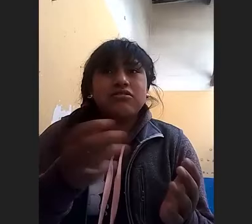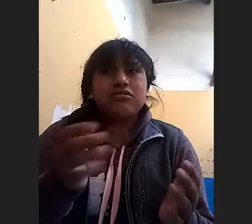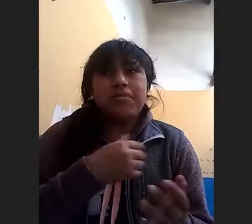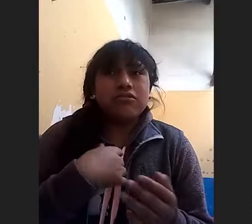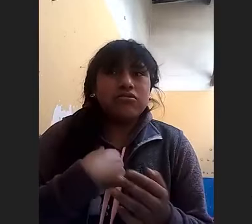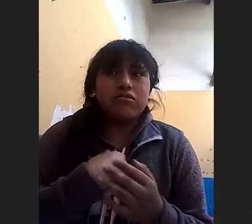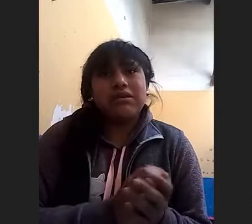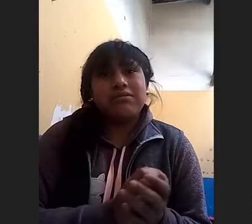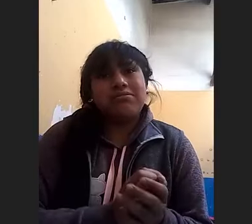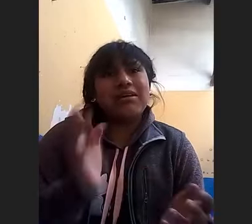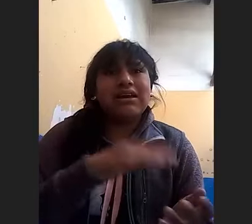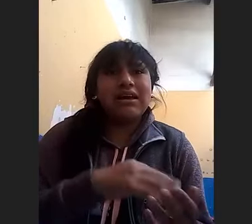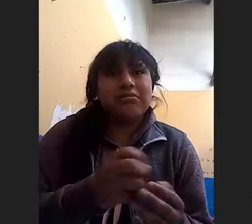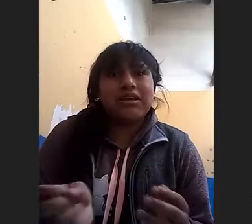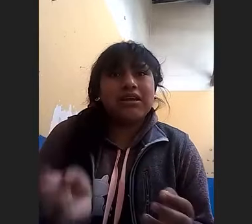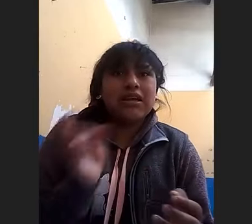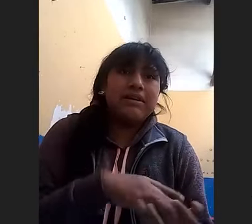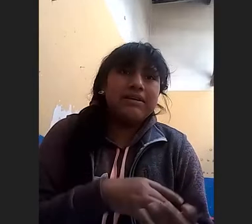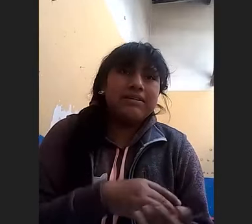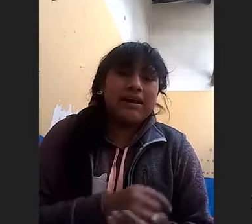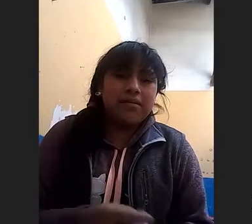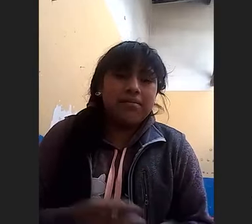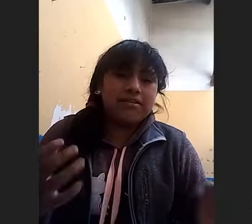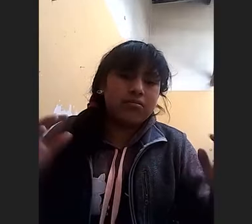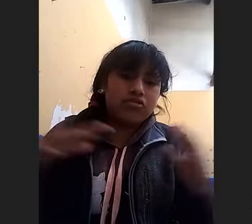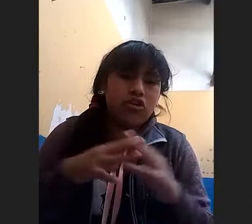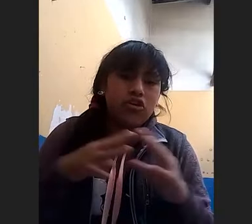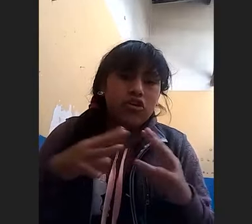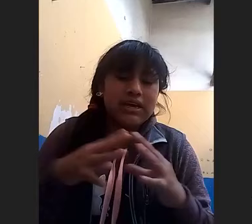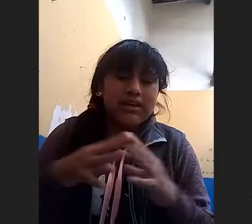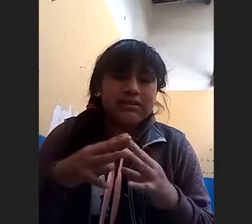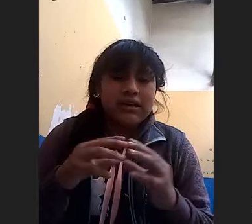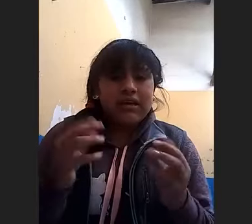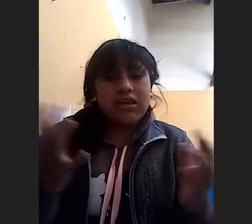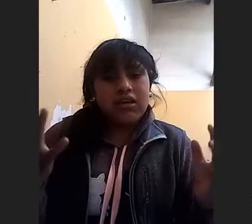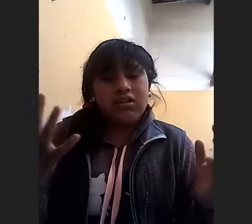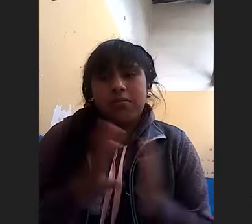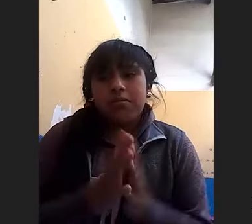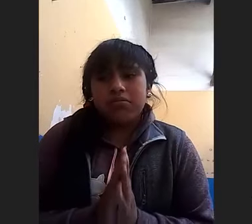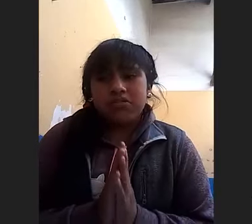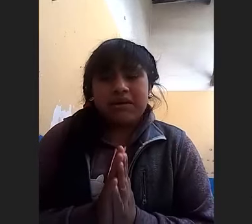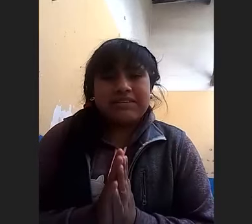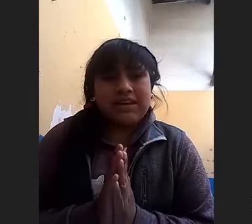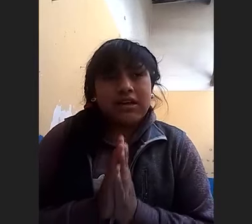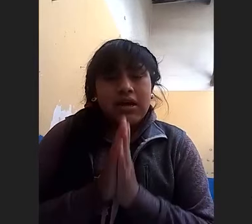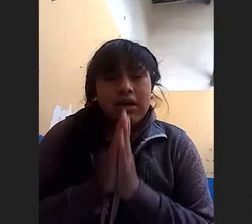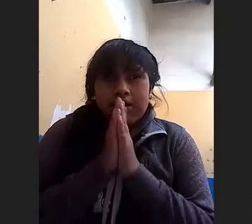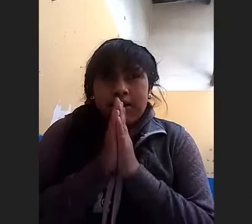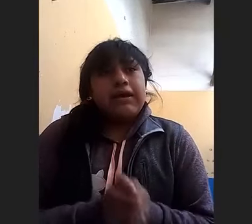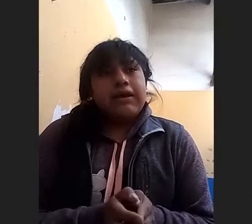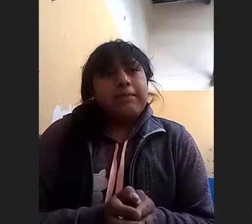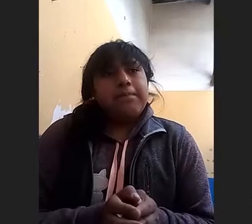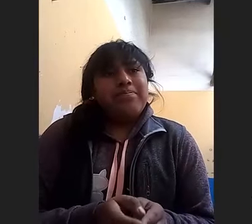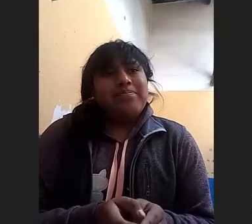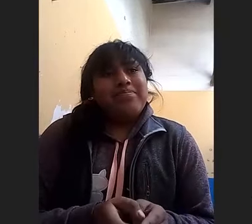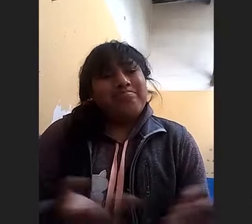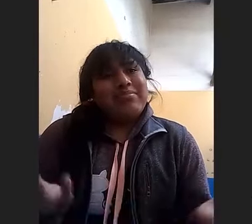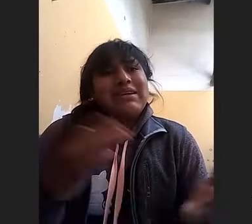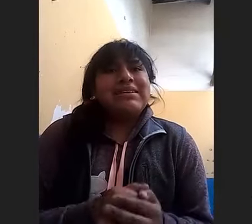veces me paso y mi hermana ya también que pasa eres tenemos choques y no podemos pasar y